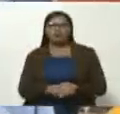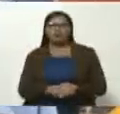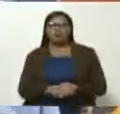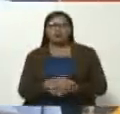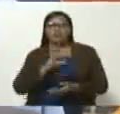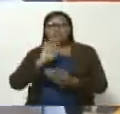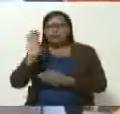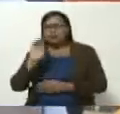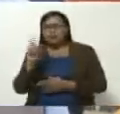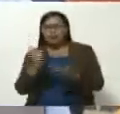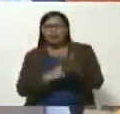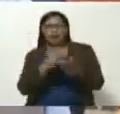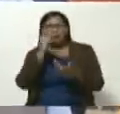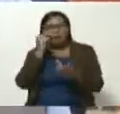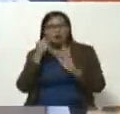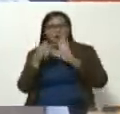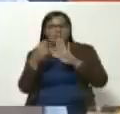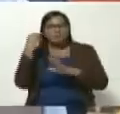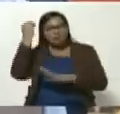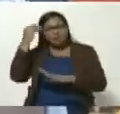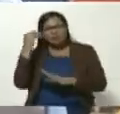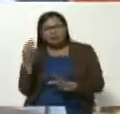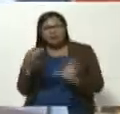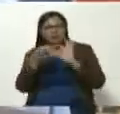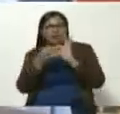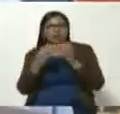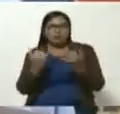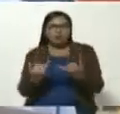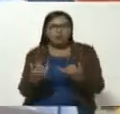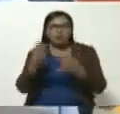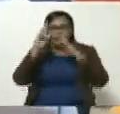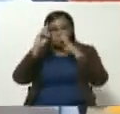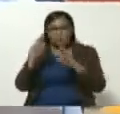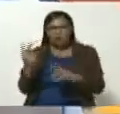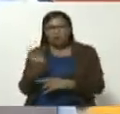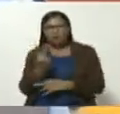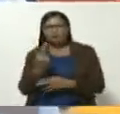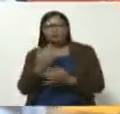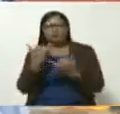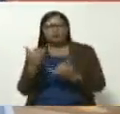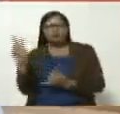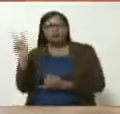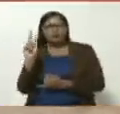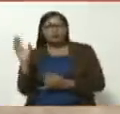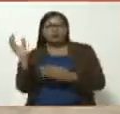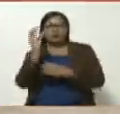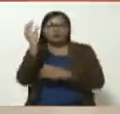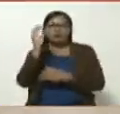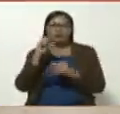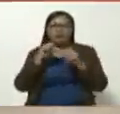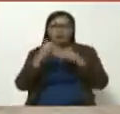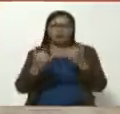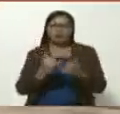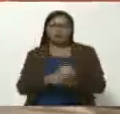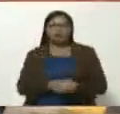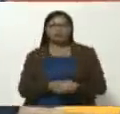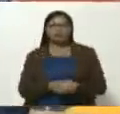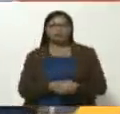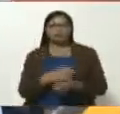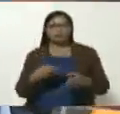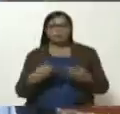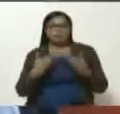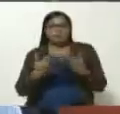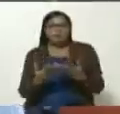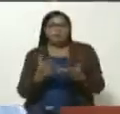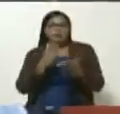¿Qué representa para ustedes la retoma de relaciones en el marco del respeto entre Venezuela y Colombia? Algo que nunca se debió dar, algo que siempre